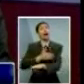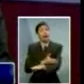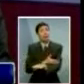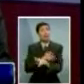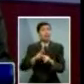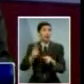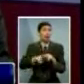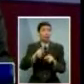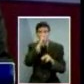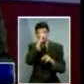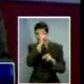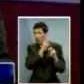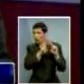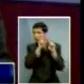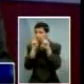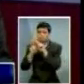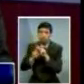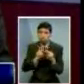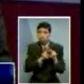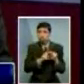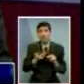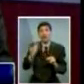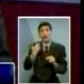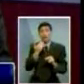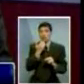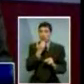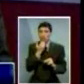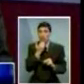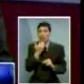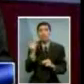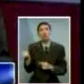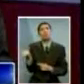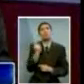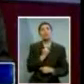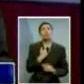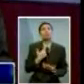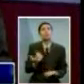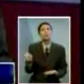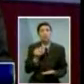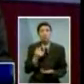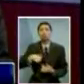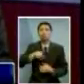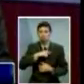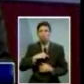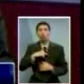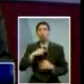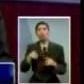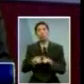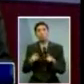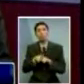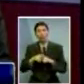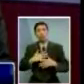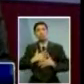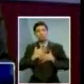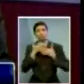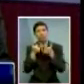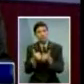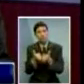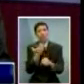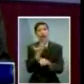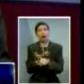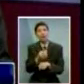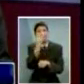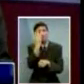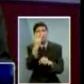hospitalarias que se hicieron durante ese periodo. Y a su pregunta, nosotros estamos satisfechos porque se han presentado tres